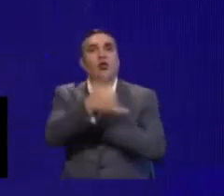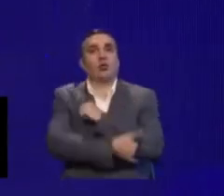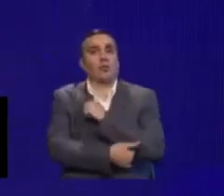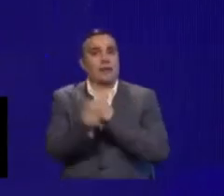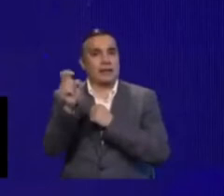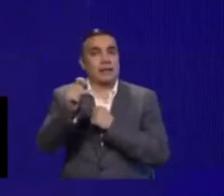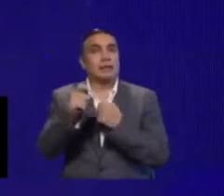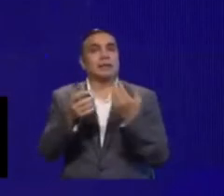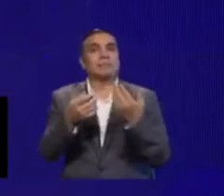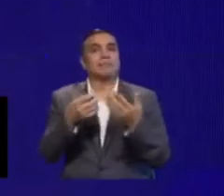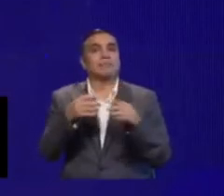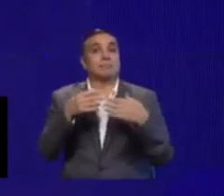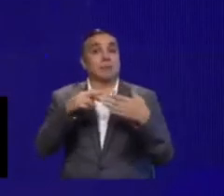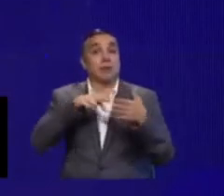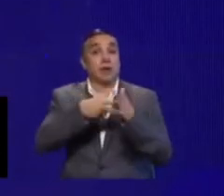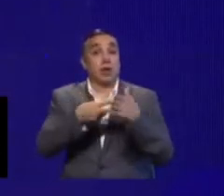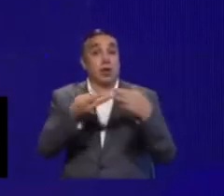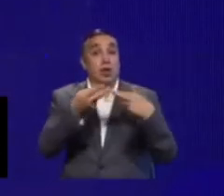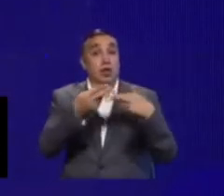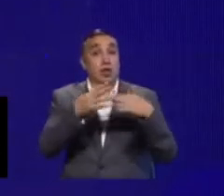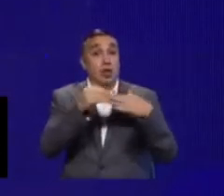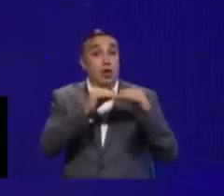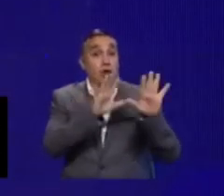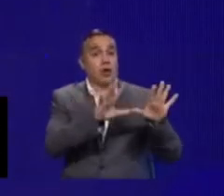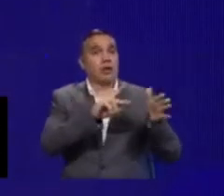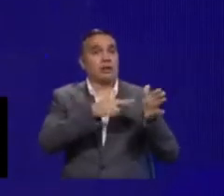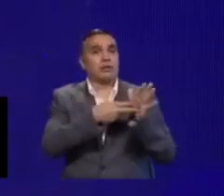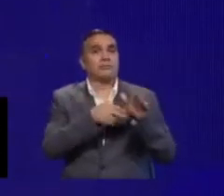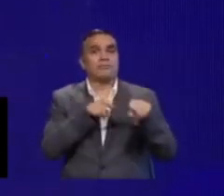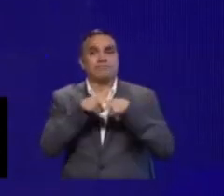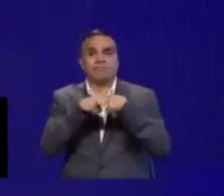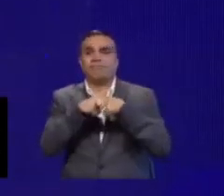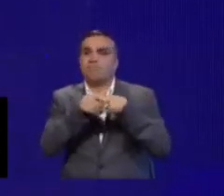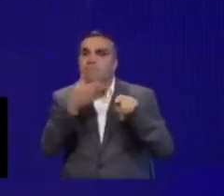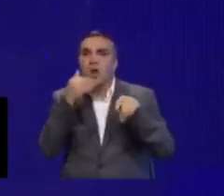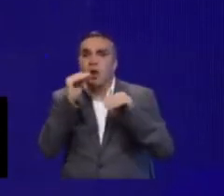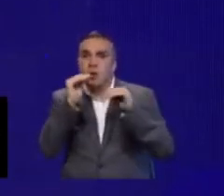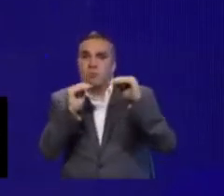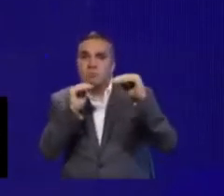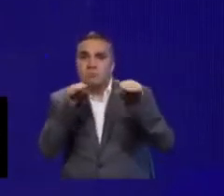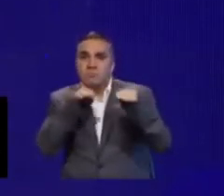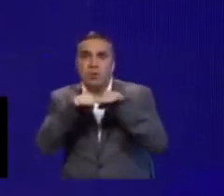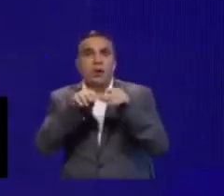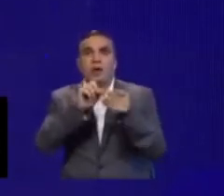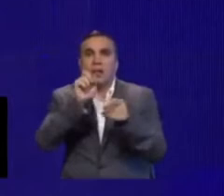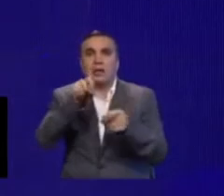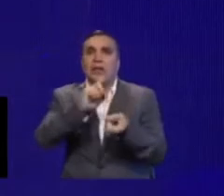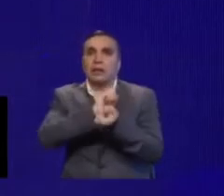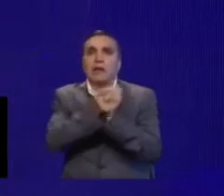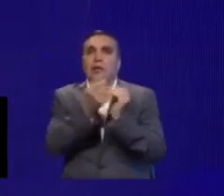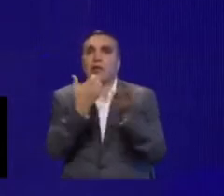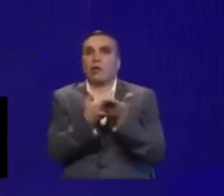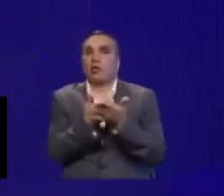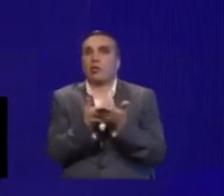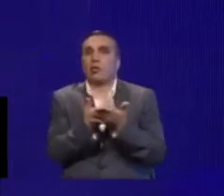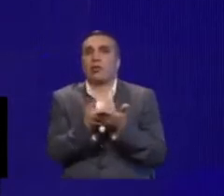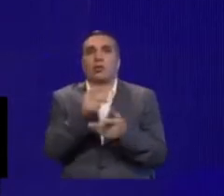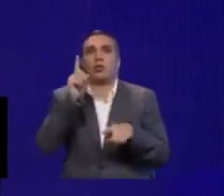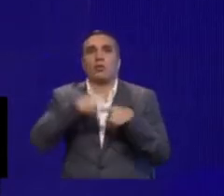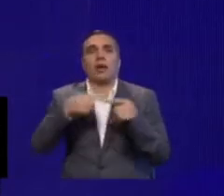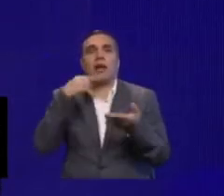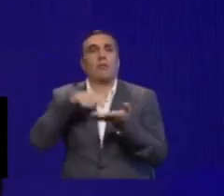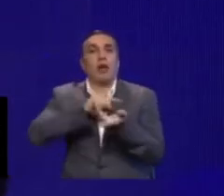la dolarización implica mejorar la competitividad y hacer cambios urgentes en la economía. No se puede hacer